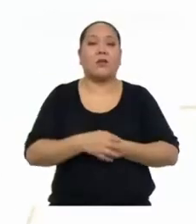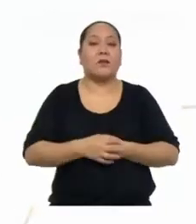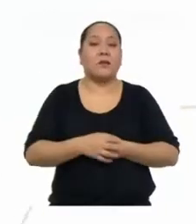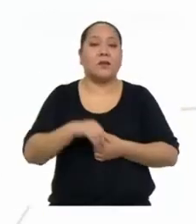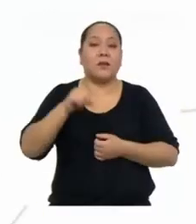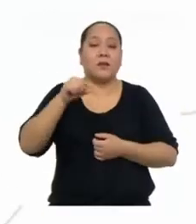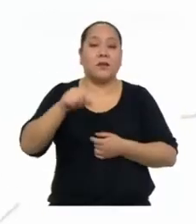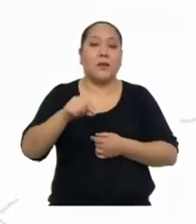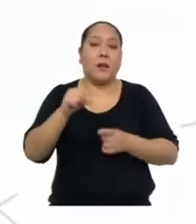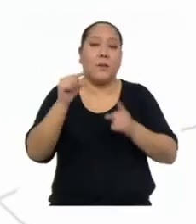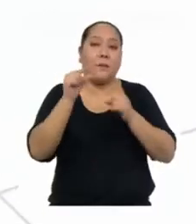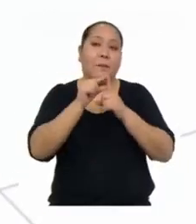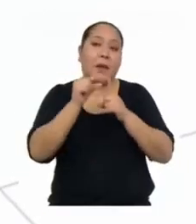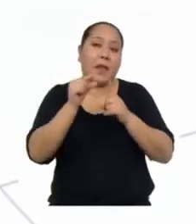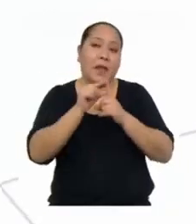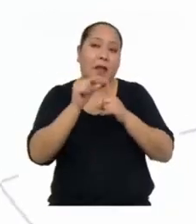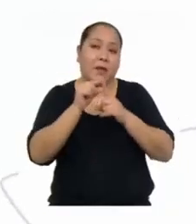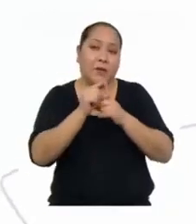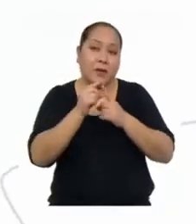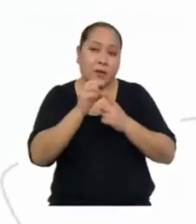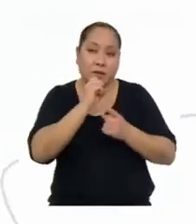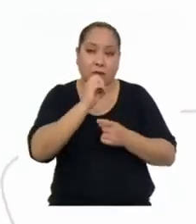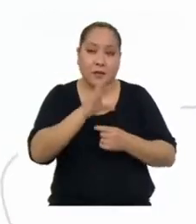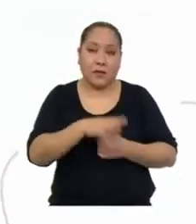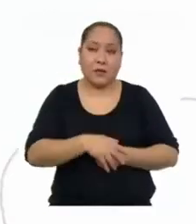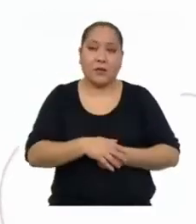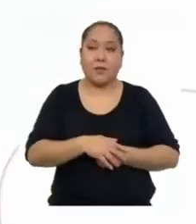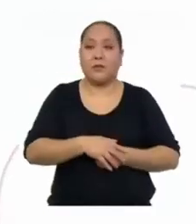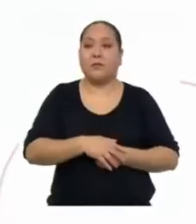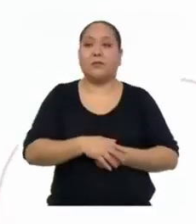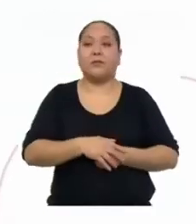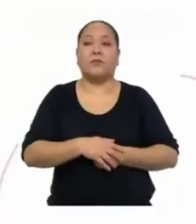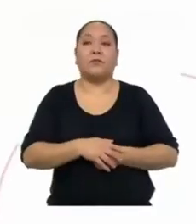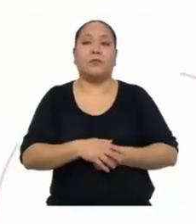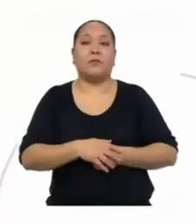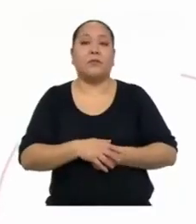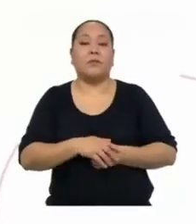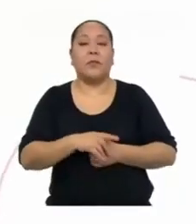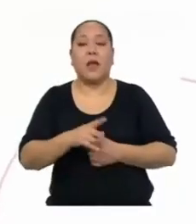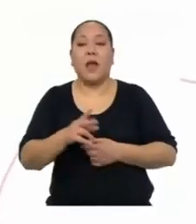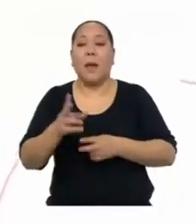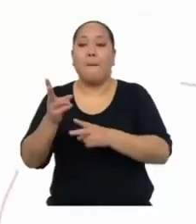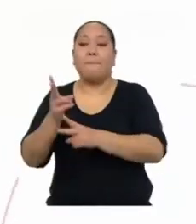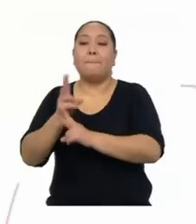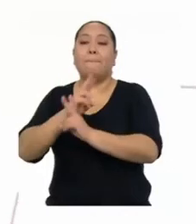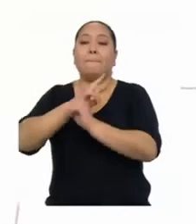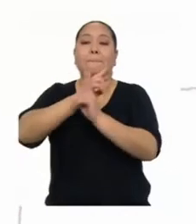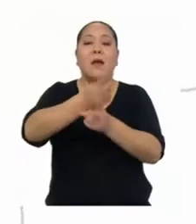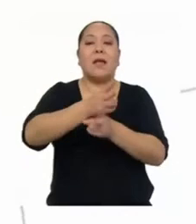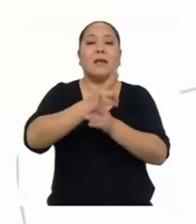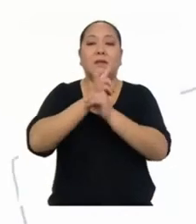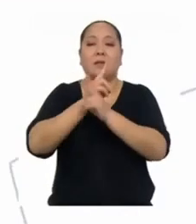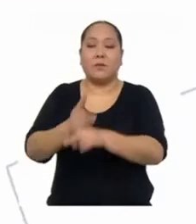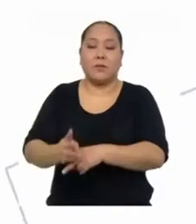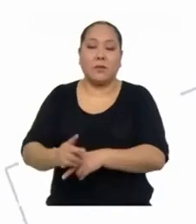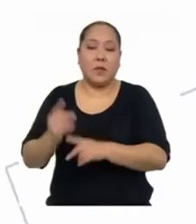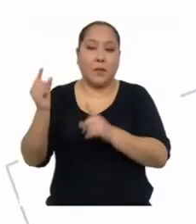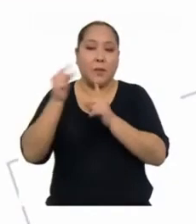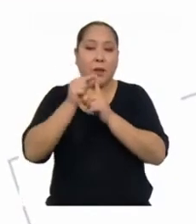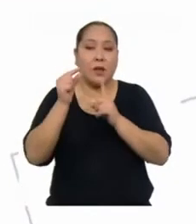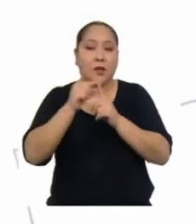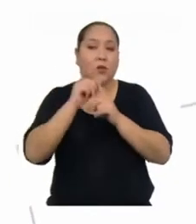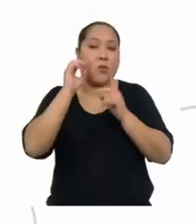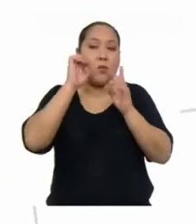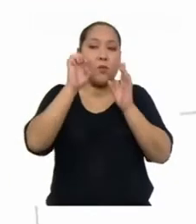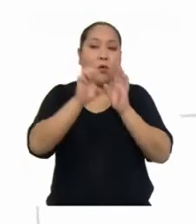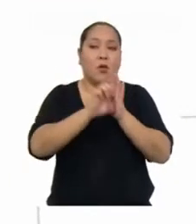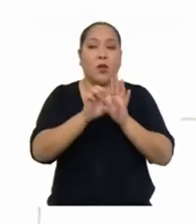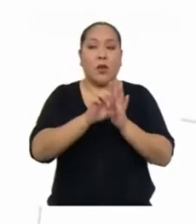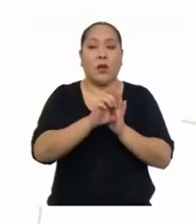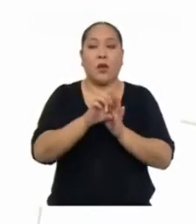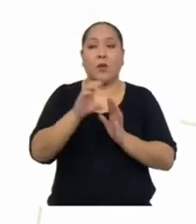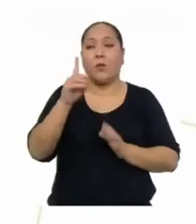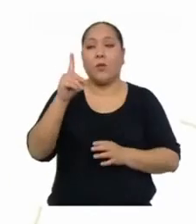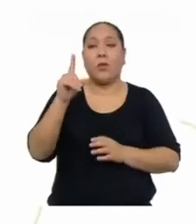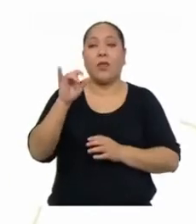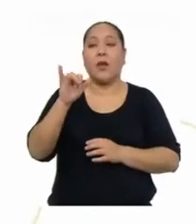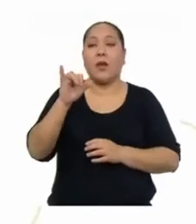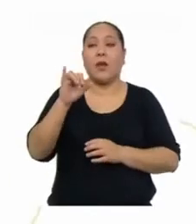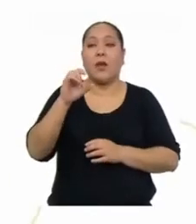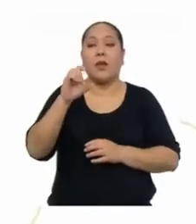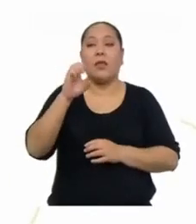léxico se refiere, ocurrieron préstamos de palabras, como es el caso de